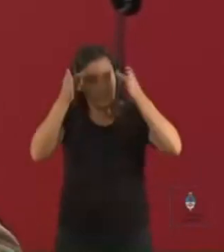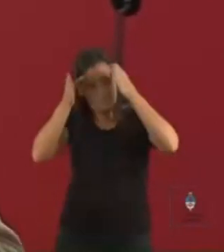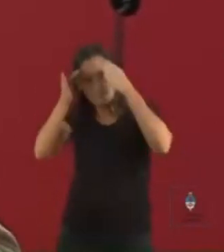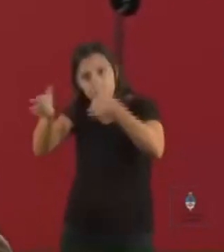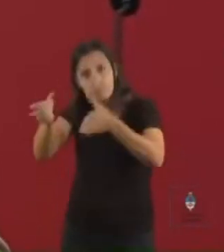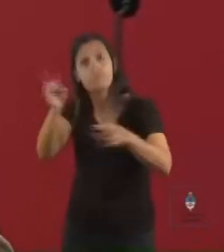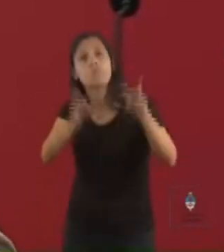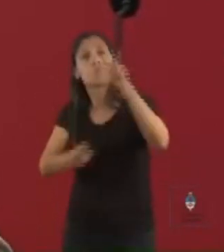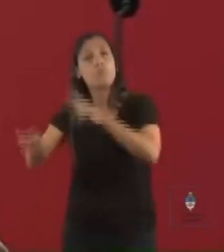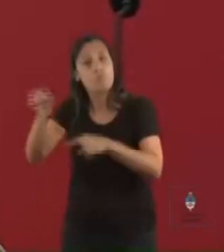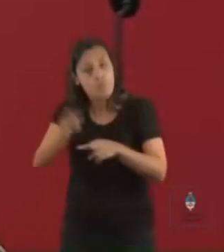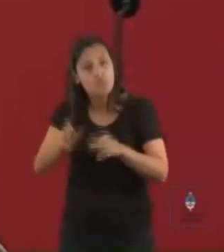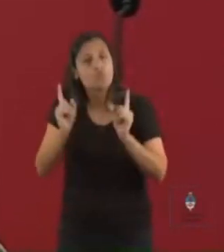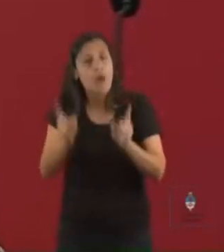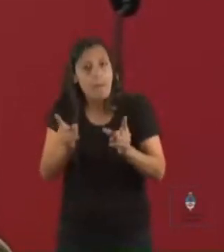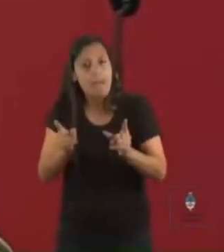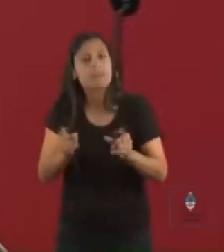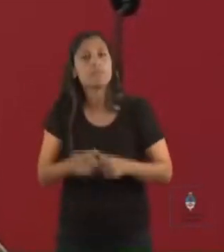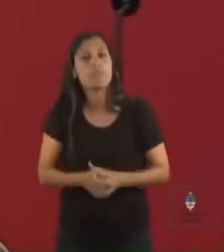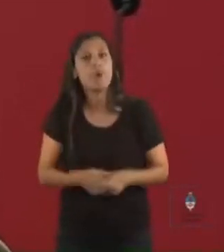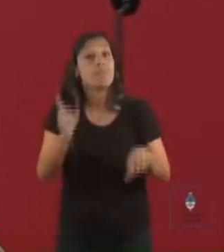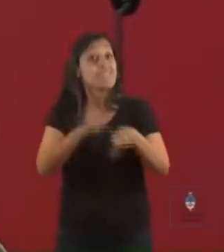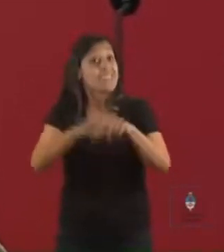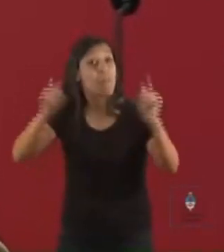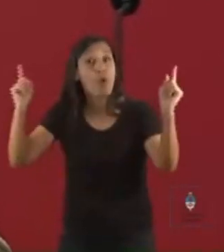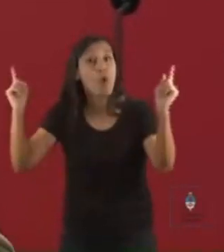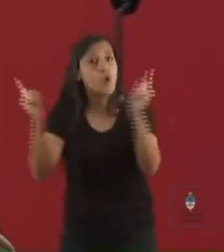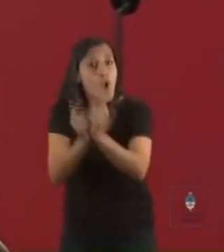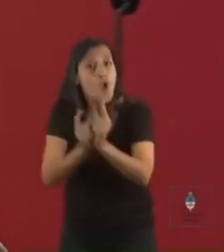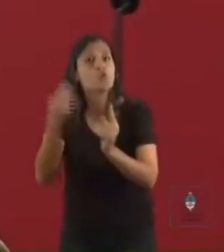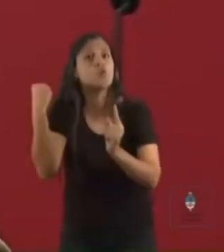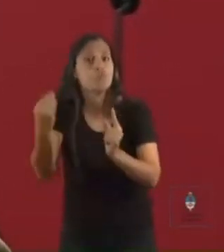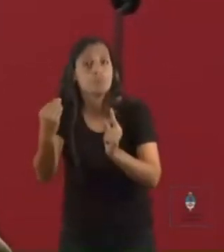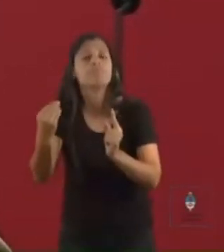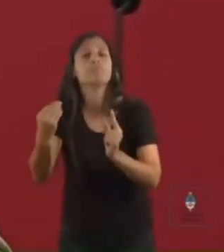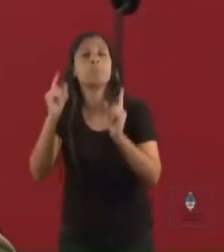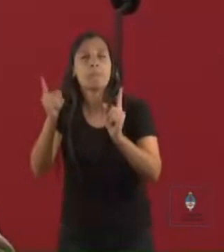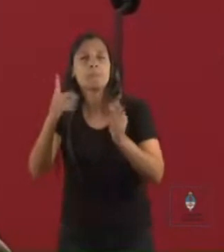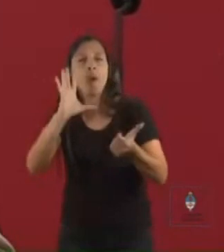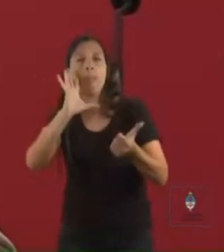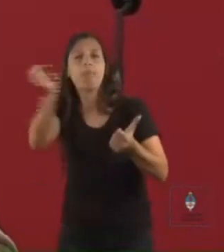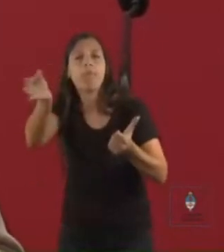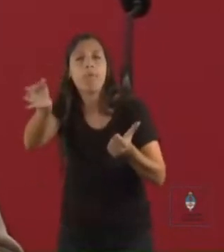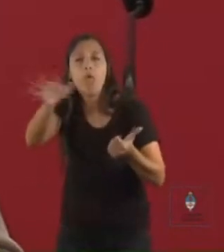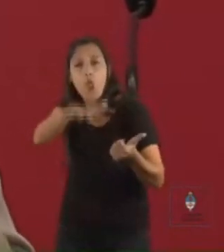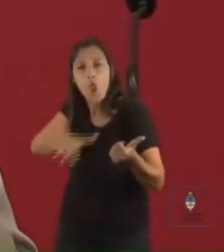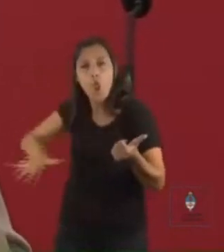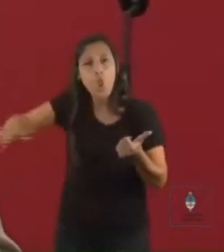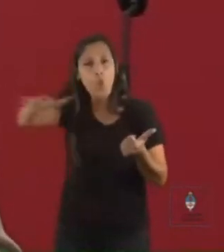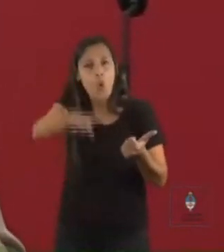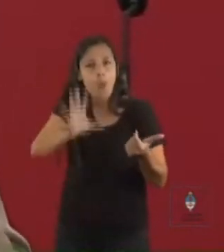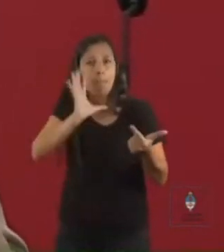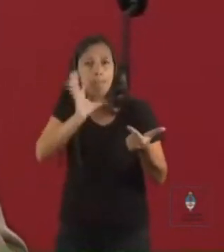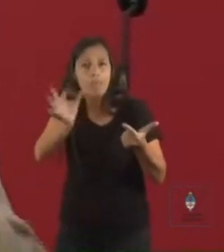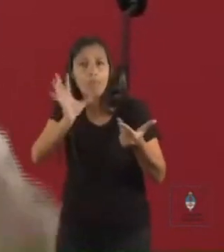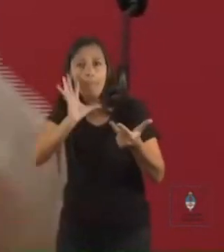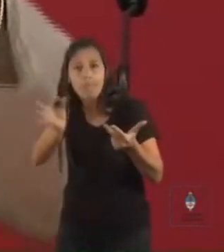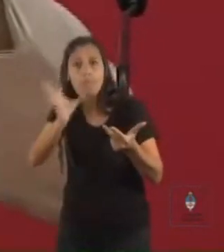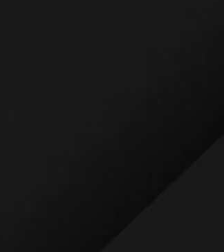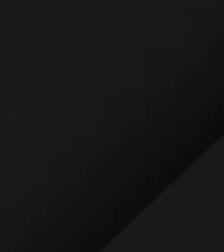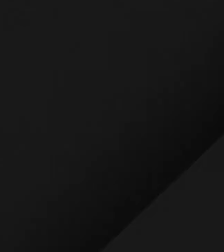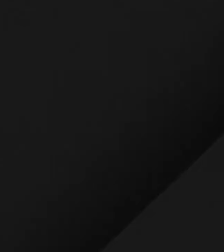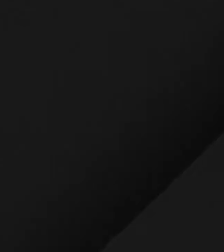en generar en el menor plazo posible el mapa de la nueva estructura